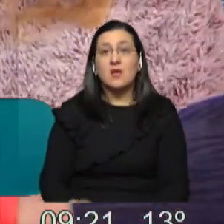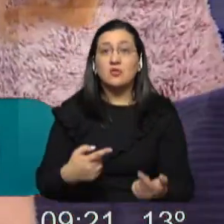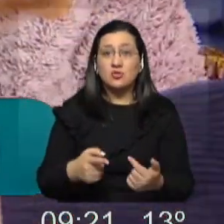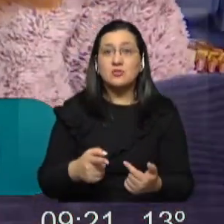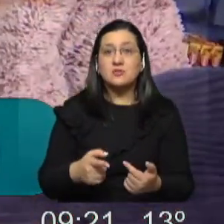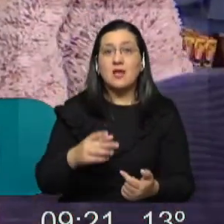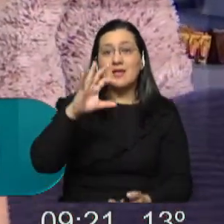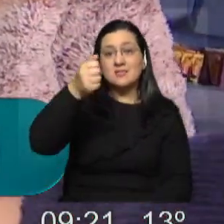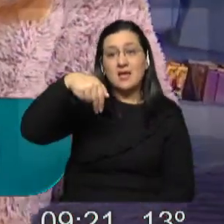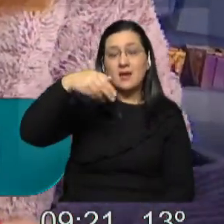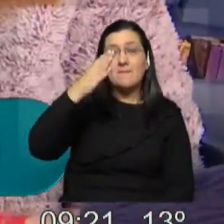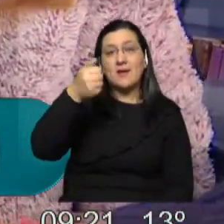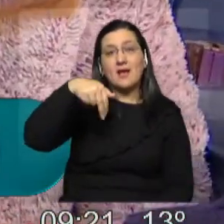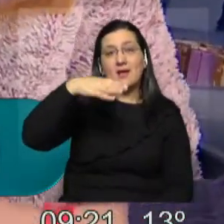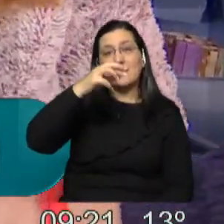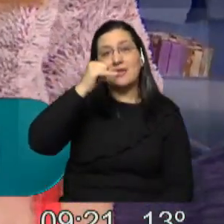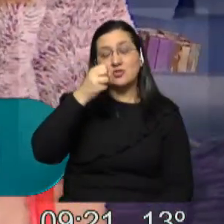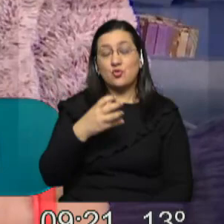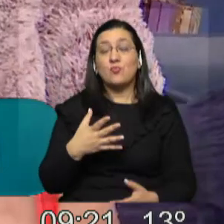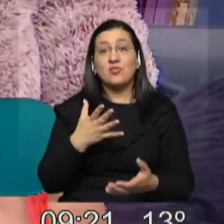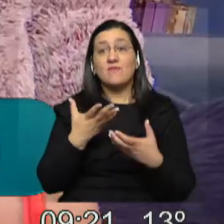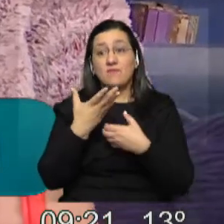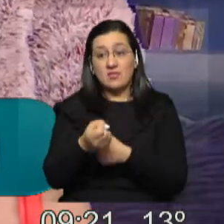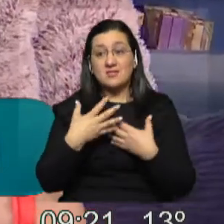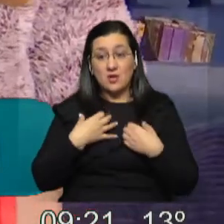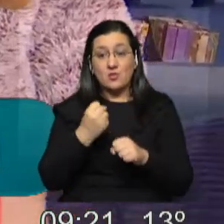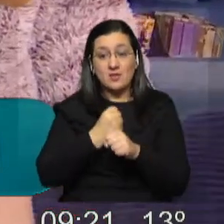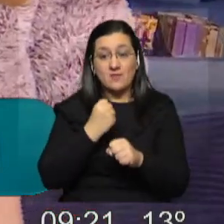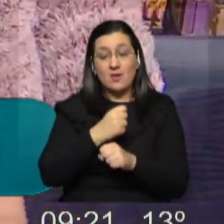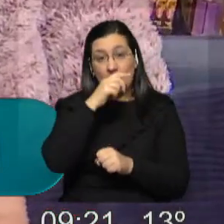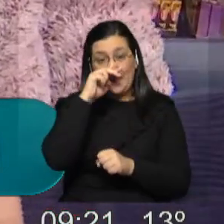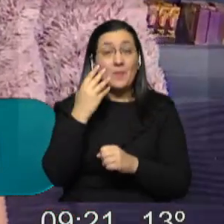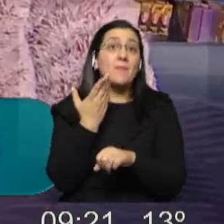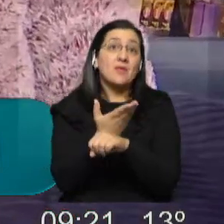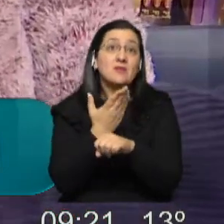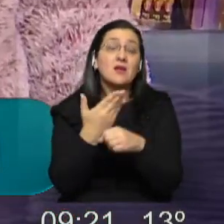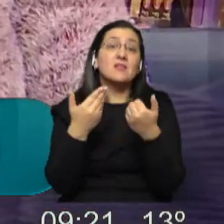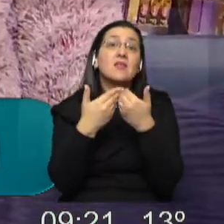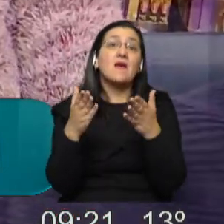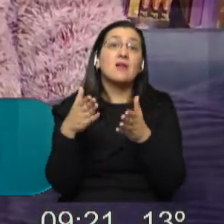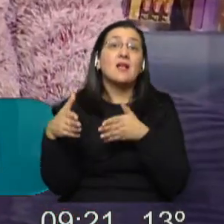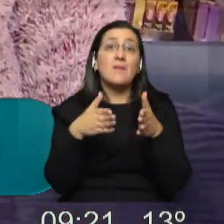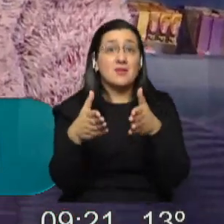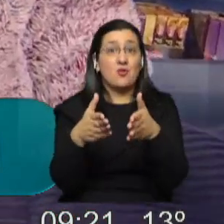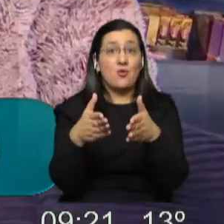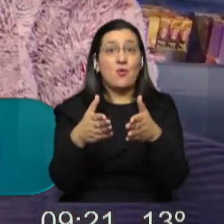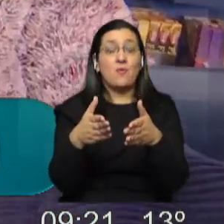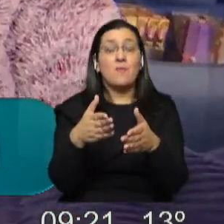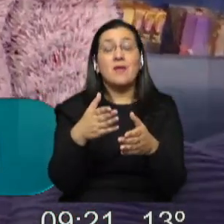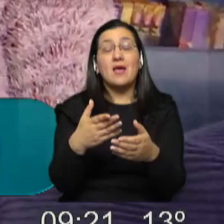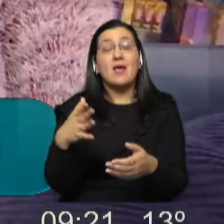a San Pancracio, como es abogado de la salud y el trabajo, puedes pedirle que te abra los caminos para conseguir el trabajo que tú quieras. Pero también